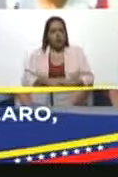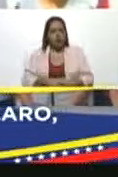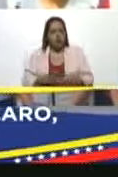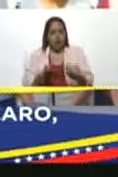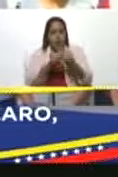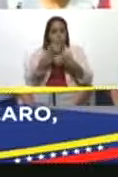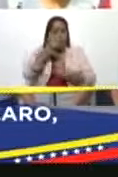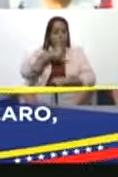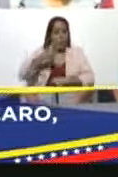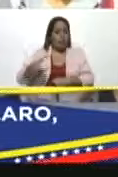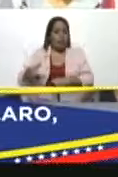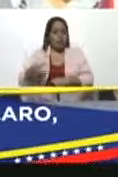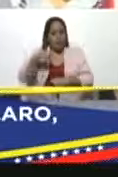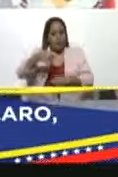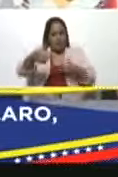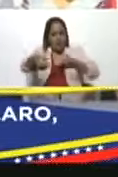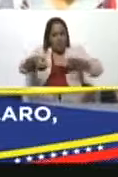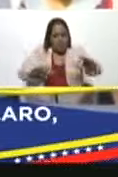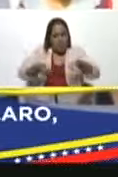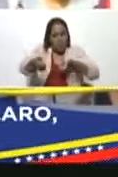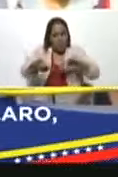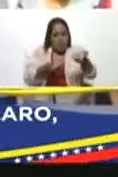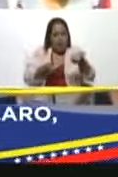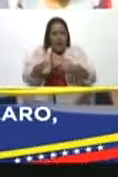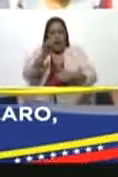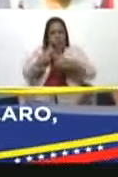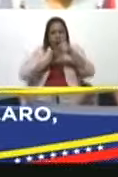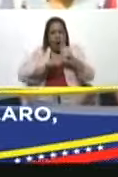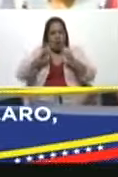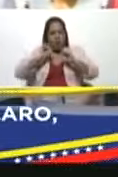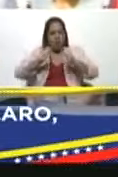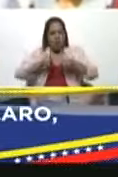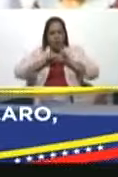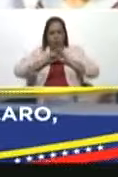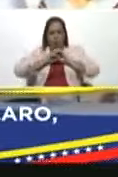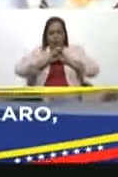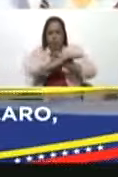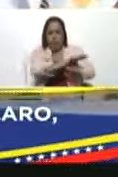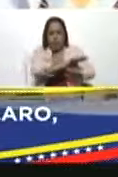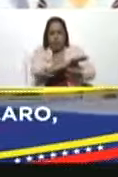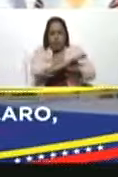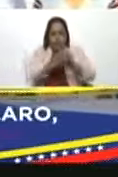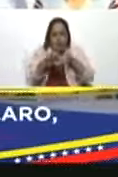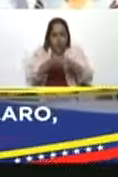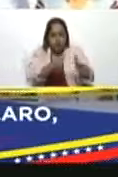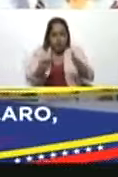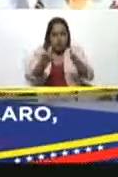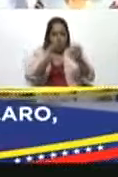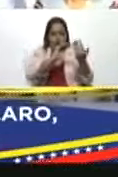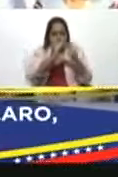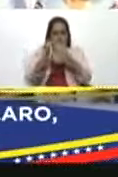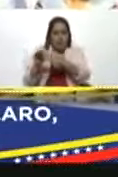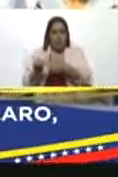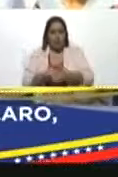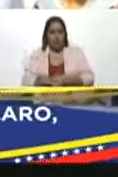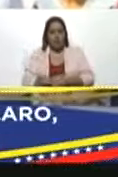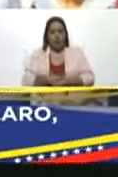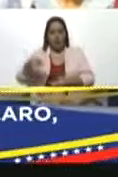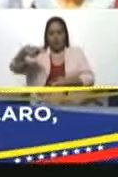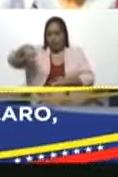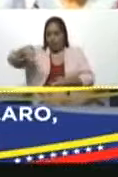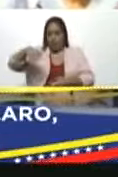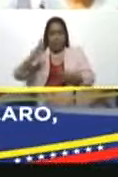Poder Popular esta llave para que el agua vaya entonces a la comunidad, para que me